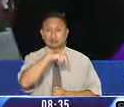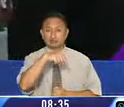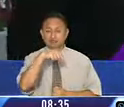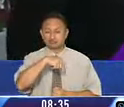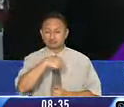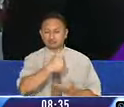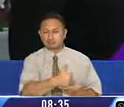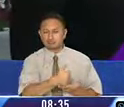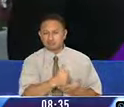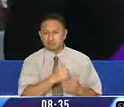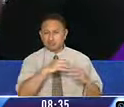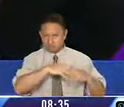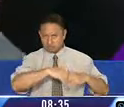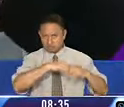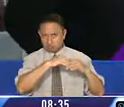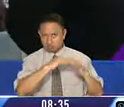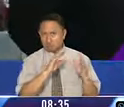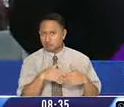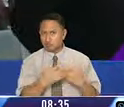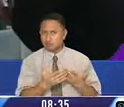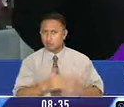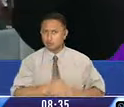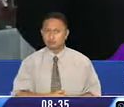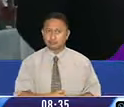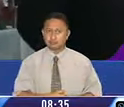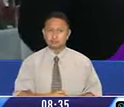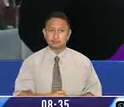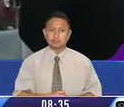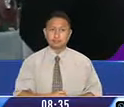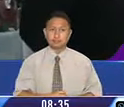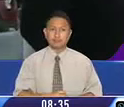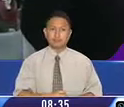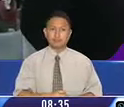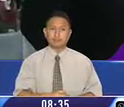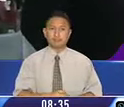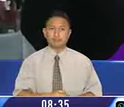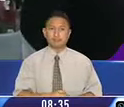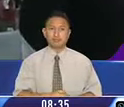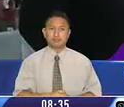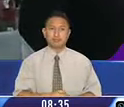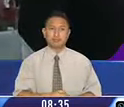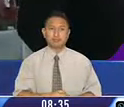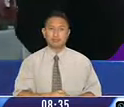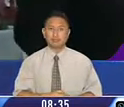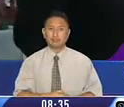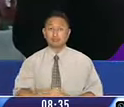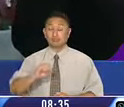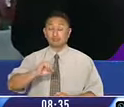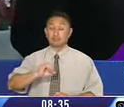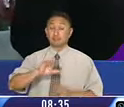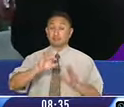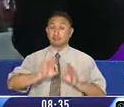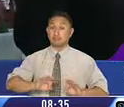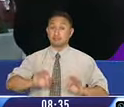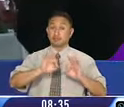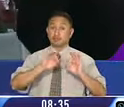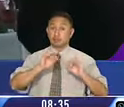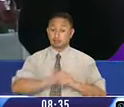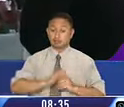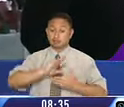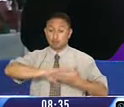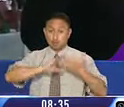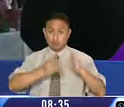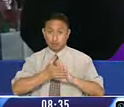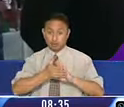a la reactivación de estos establecimientos de comercio. Sí, precisamente es importante tener la comunidad dentro